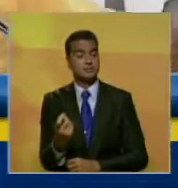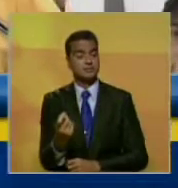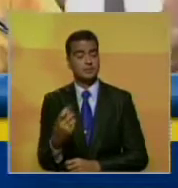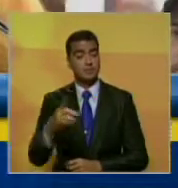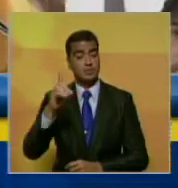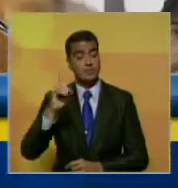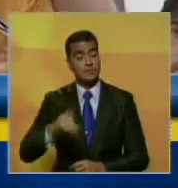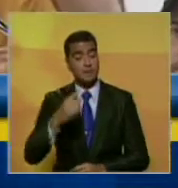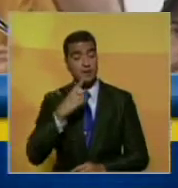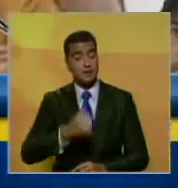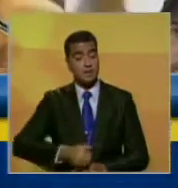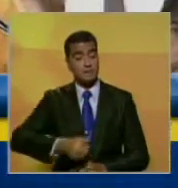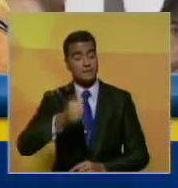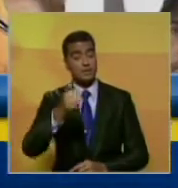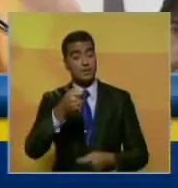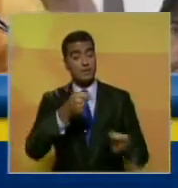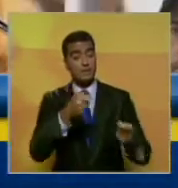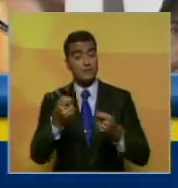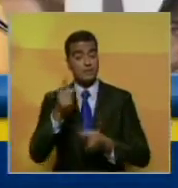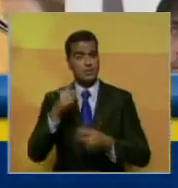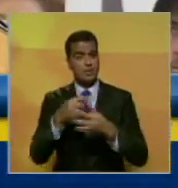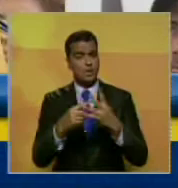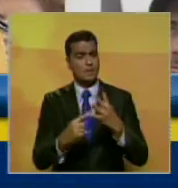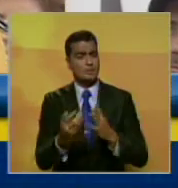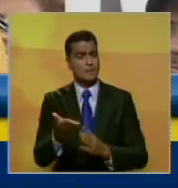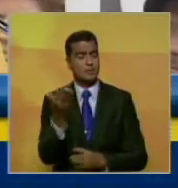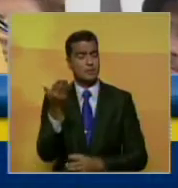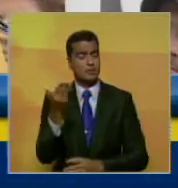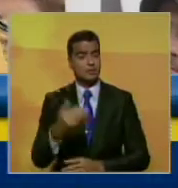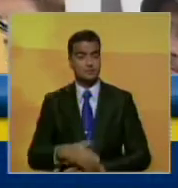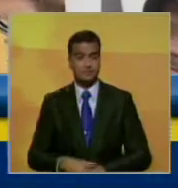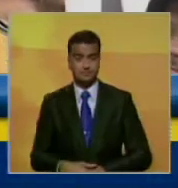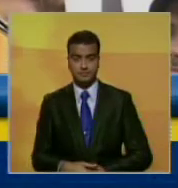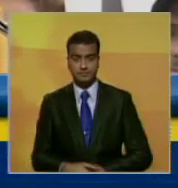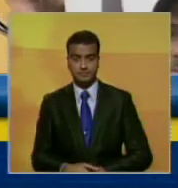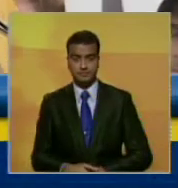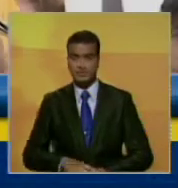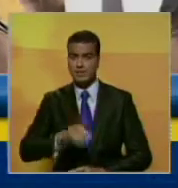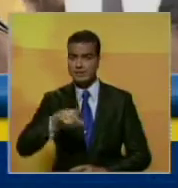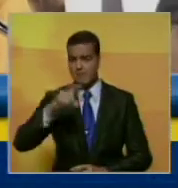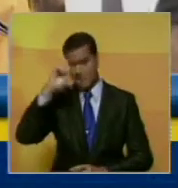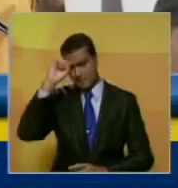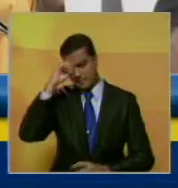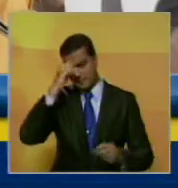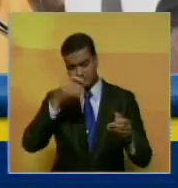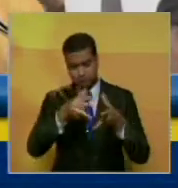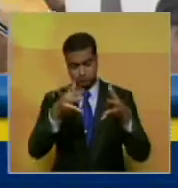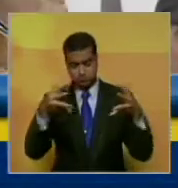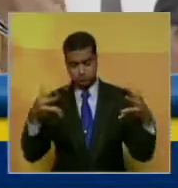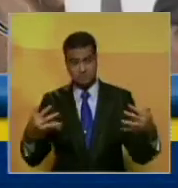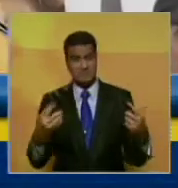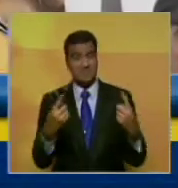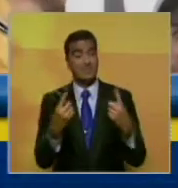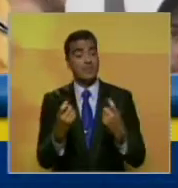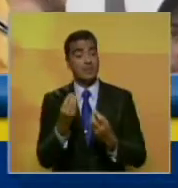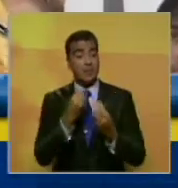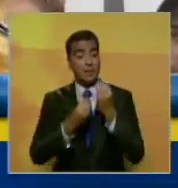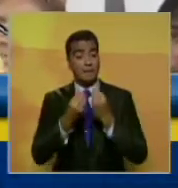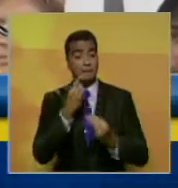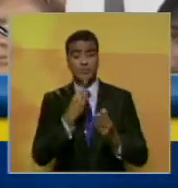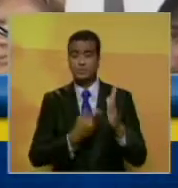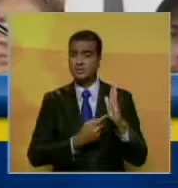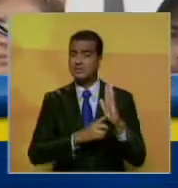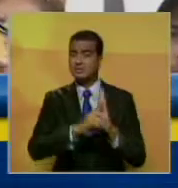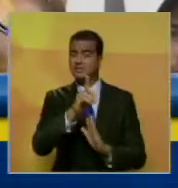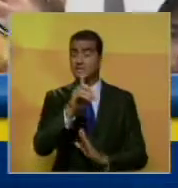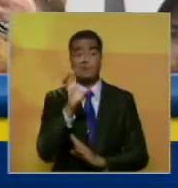además del incremento de los precios de algunos productos básicos de la red Mercal. Considera que la inflación y la escasez continúan